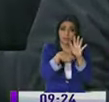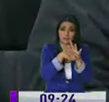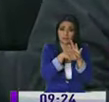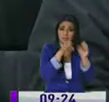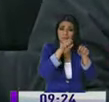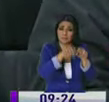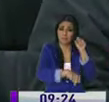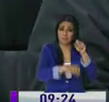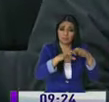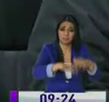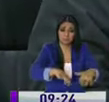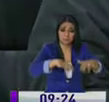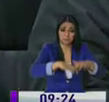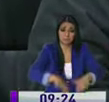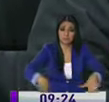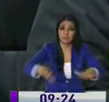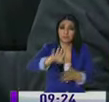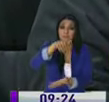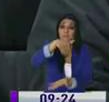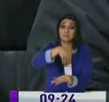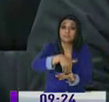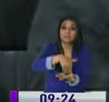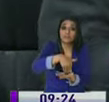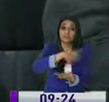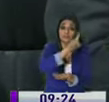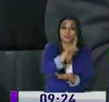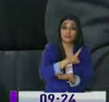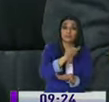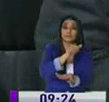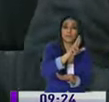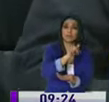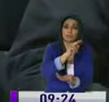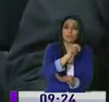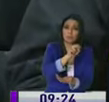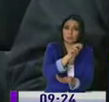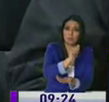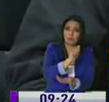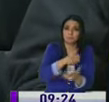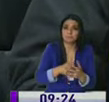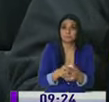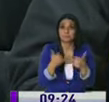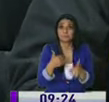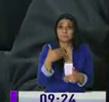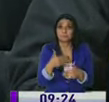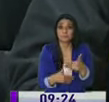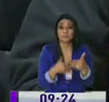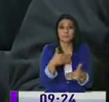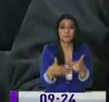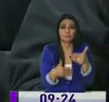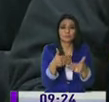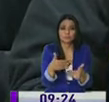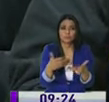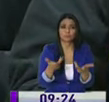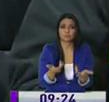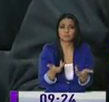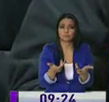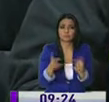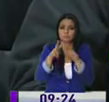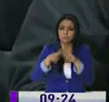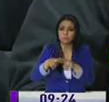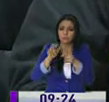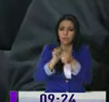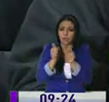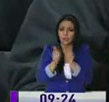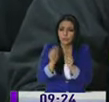directamente en el centro histórico de saruman durante todo este proceso verificar cada una del